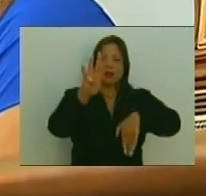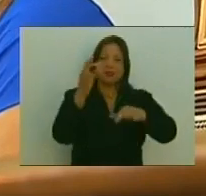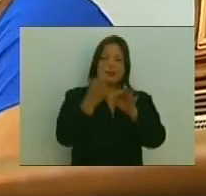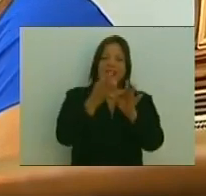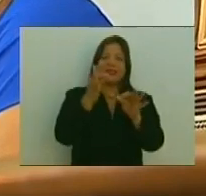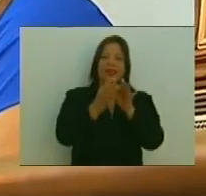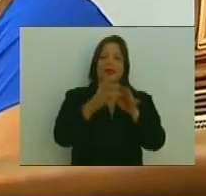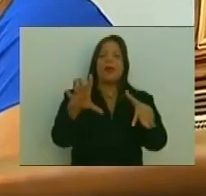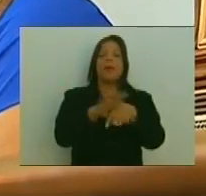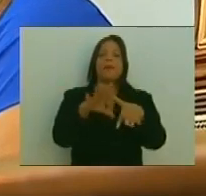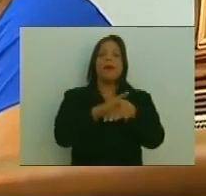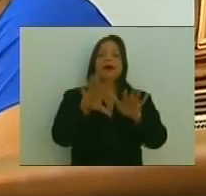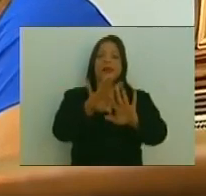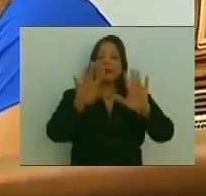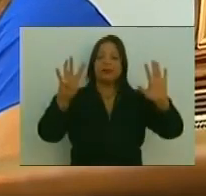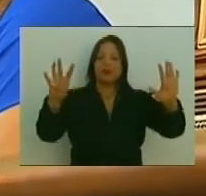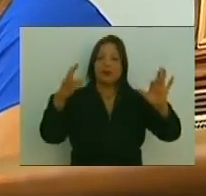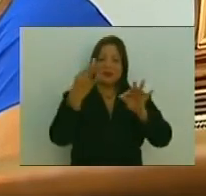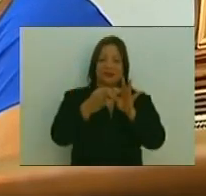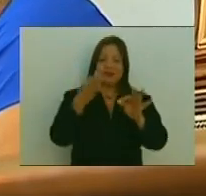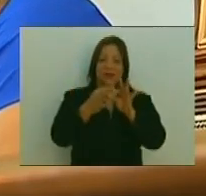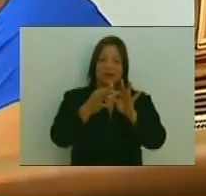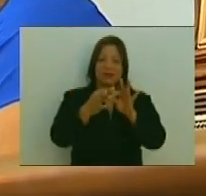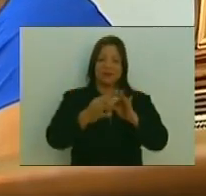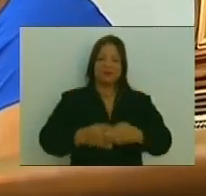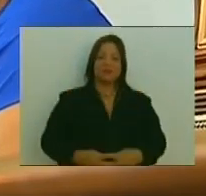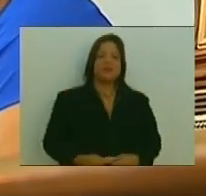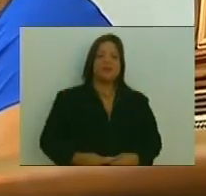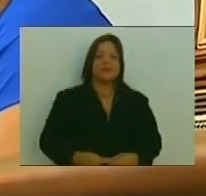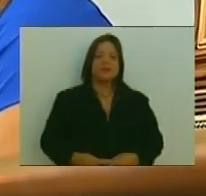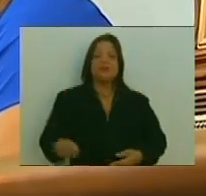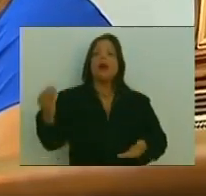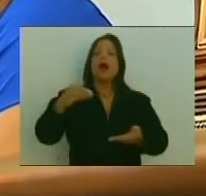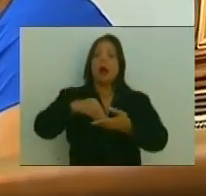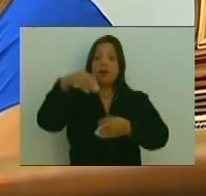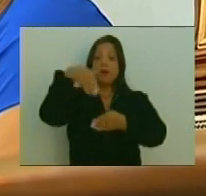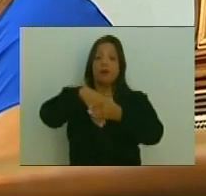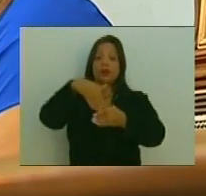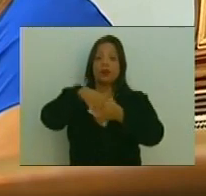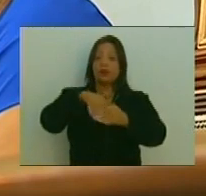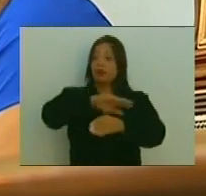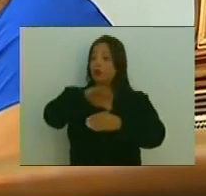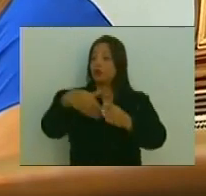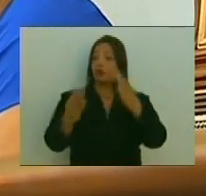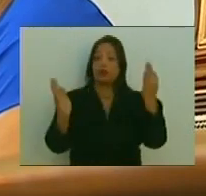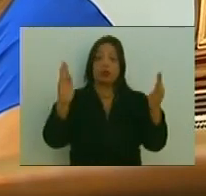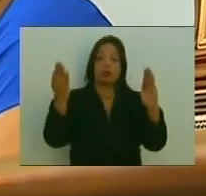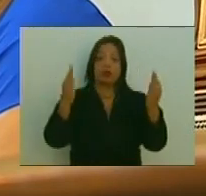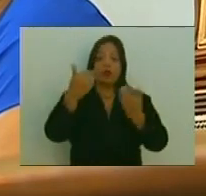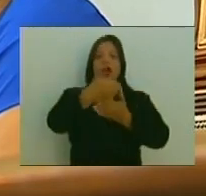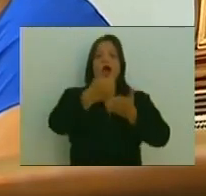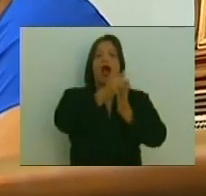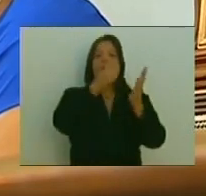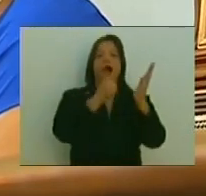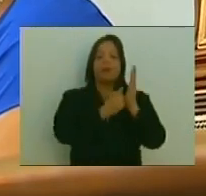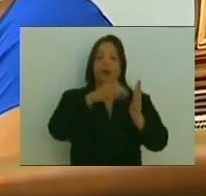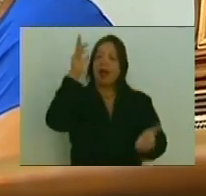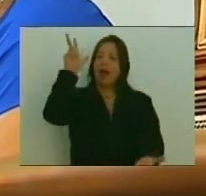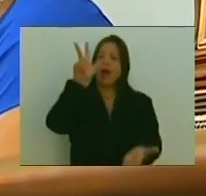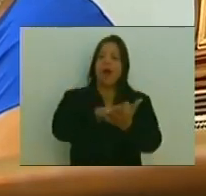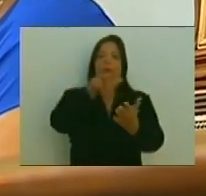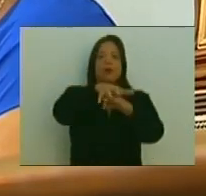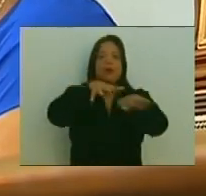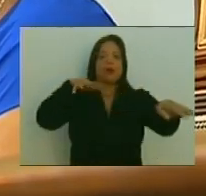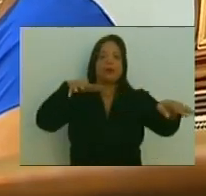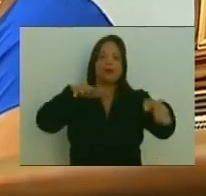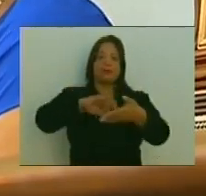y del martes 19 de septiembre. Sometidas a votación, ambas actas resultaron aprobadas por